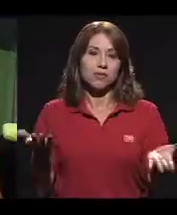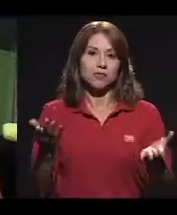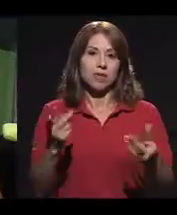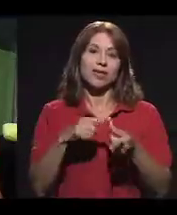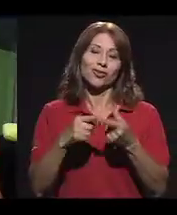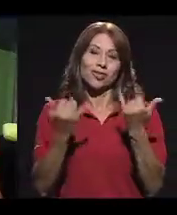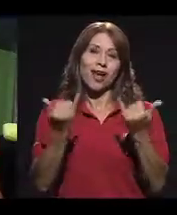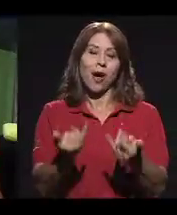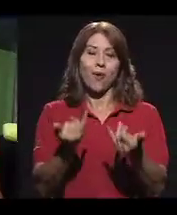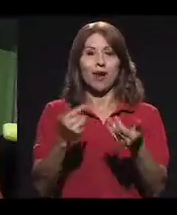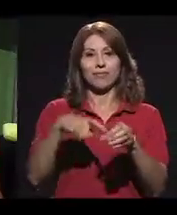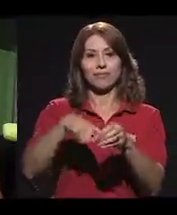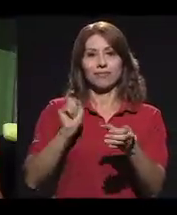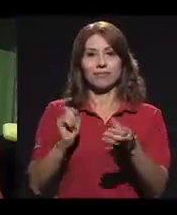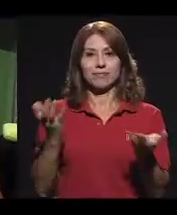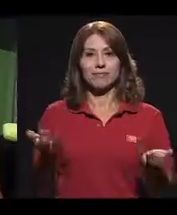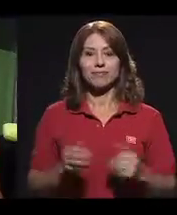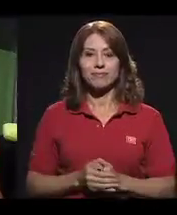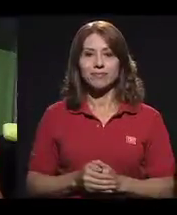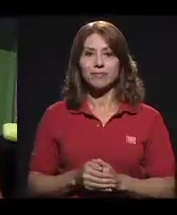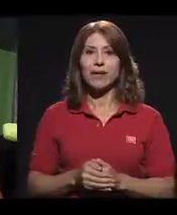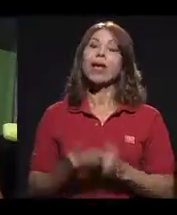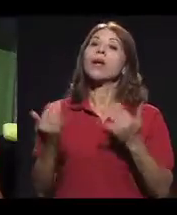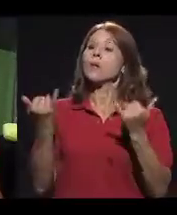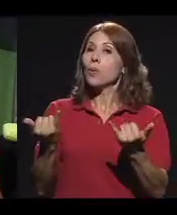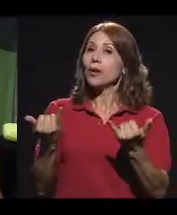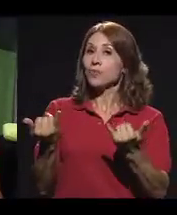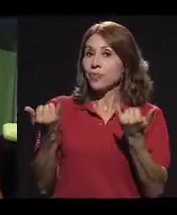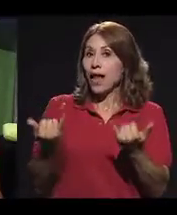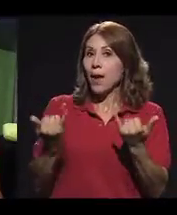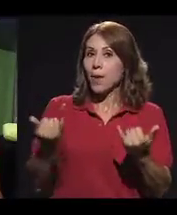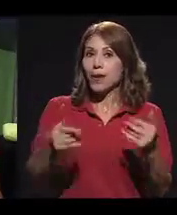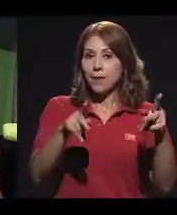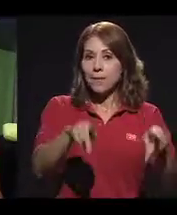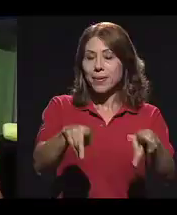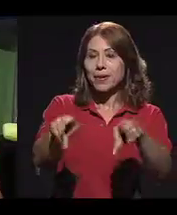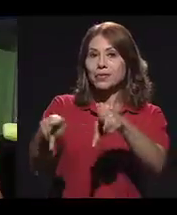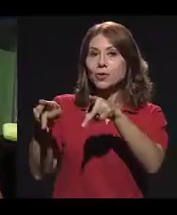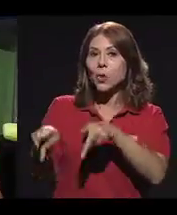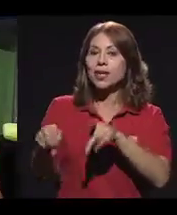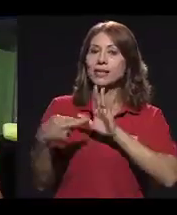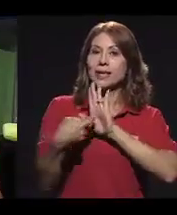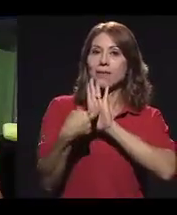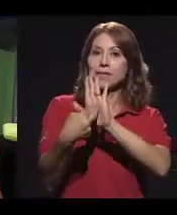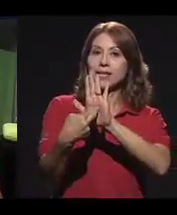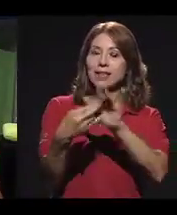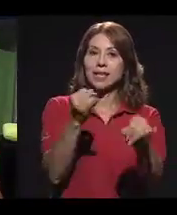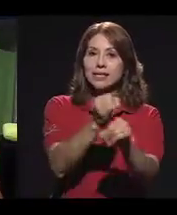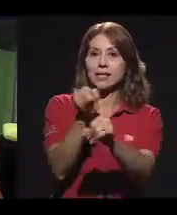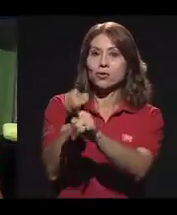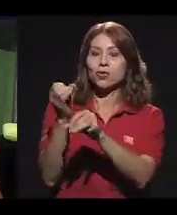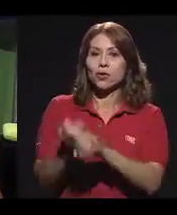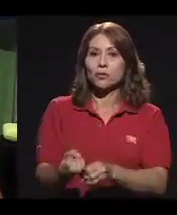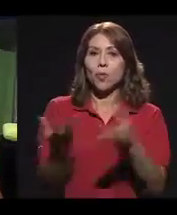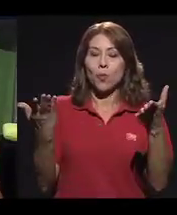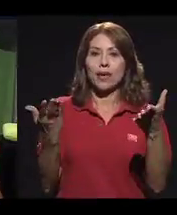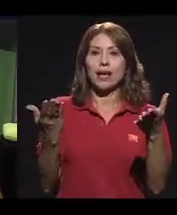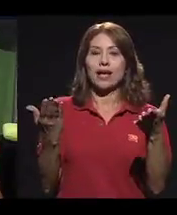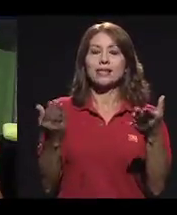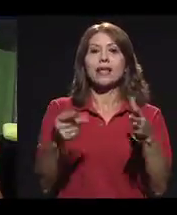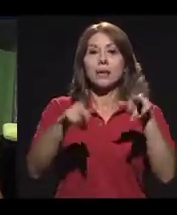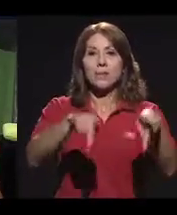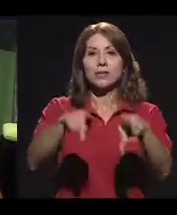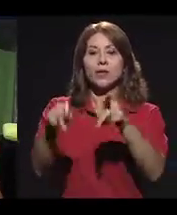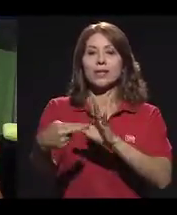Otro de los aspectos importantes de destacar es que estas personas que van a representar a cada una de estas instituciones públicas, a los ministerios y a la